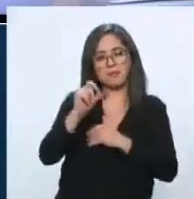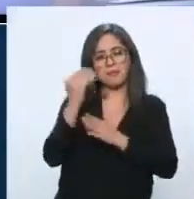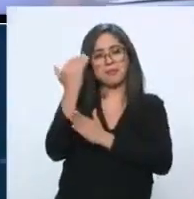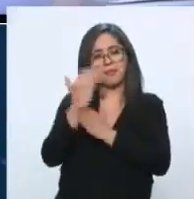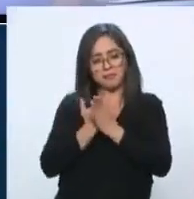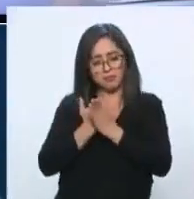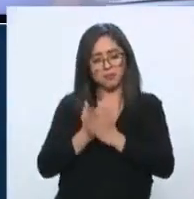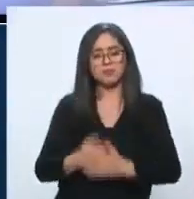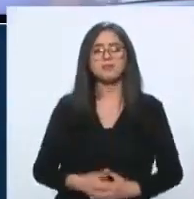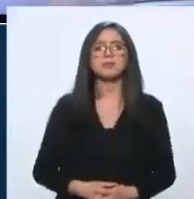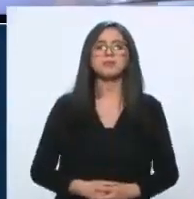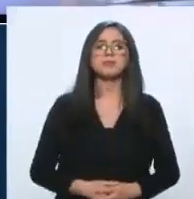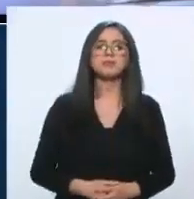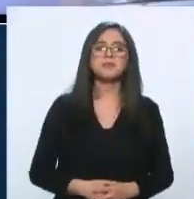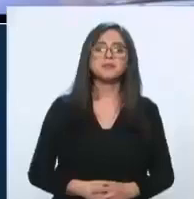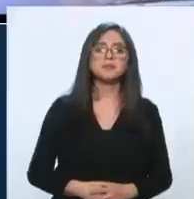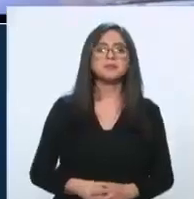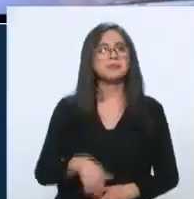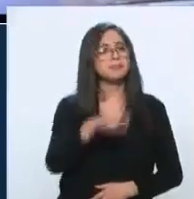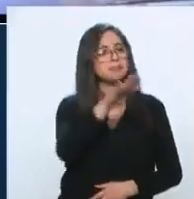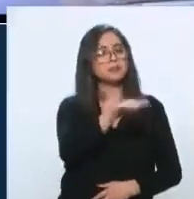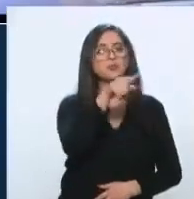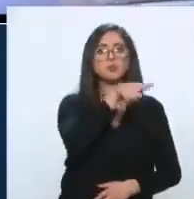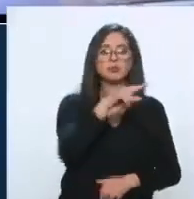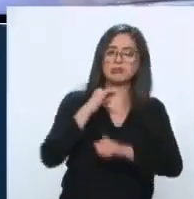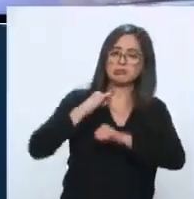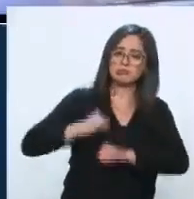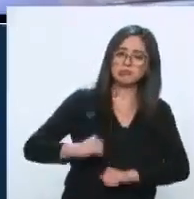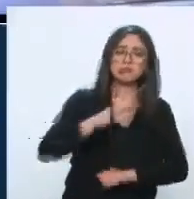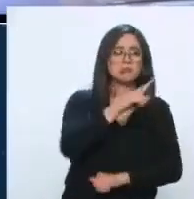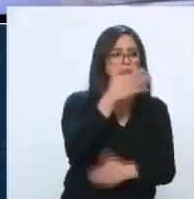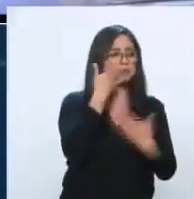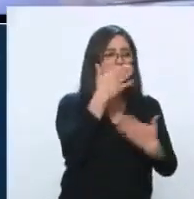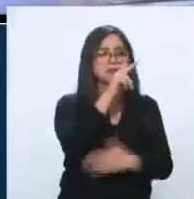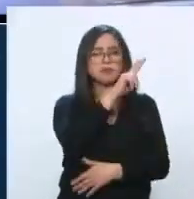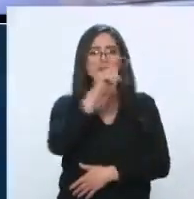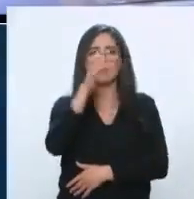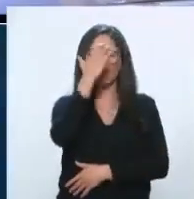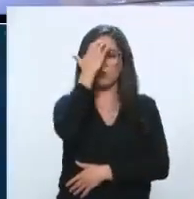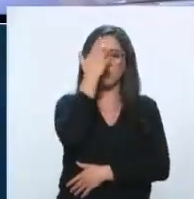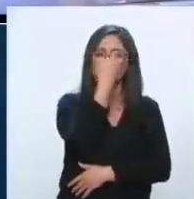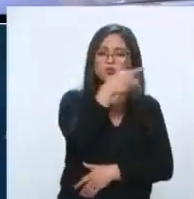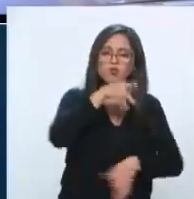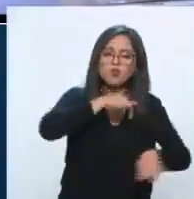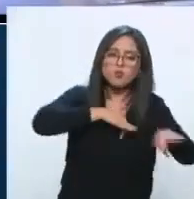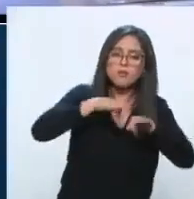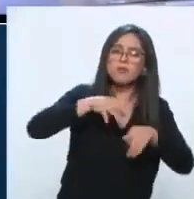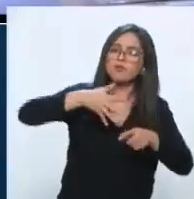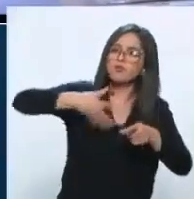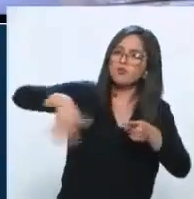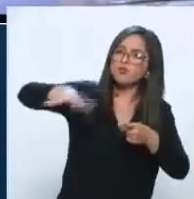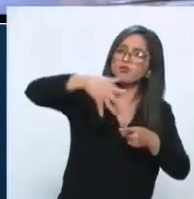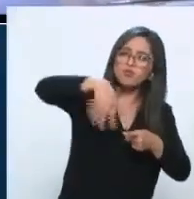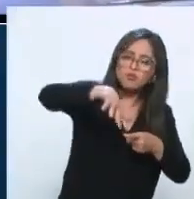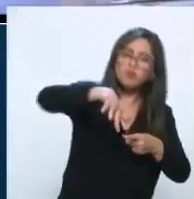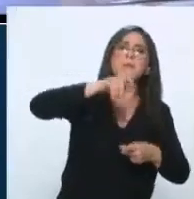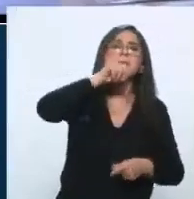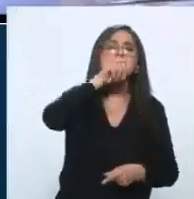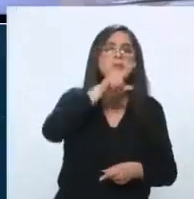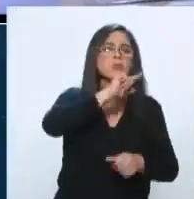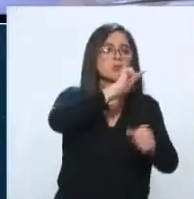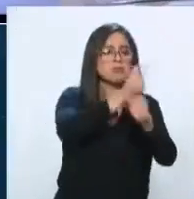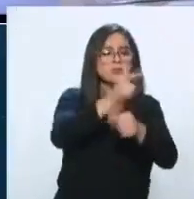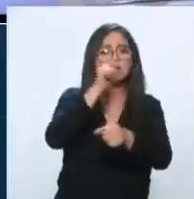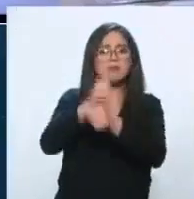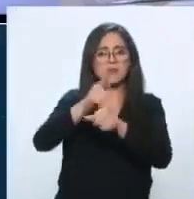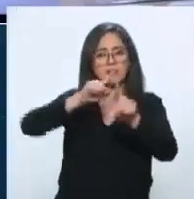se reconoce, y vaya que se reconoce la voluntad del gobierno en la estrategia de búsqueda y localización de